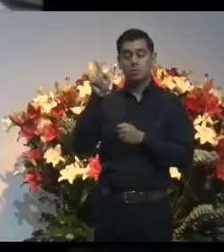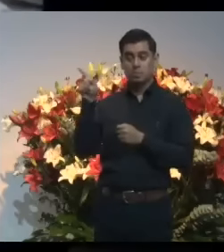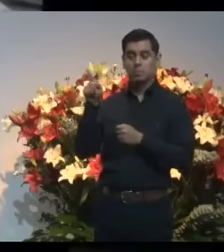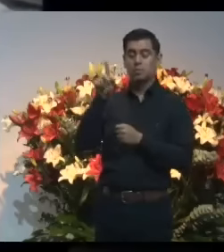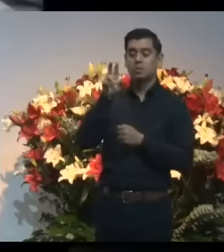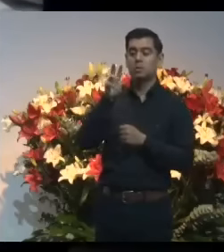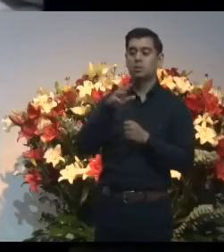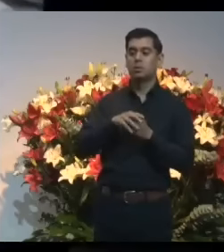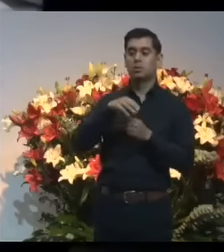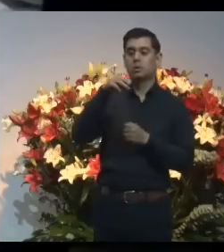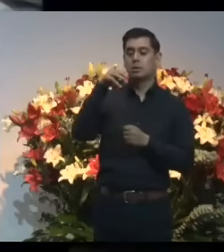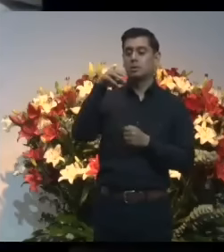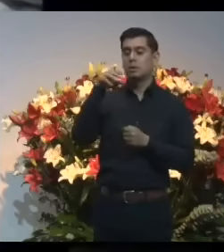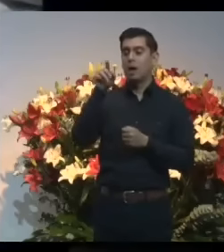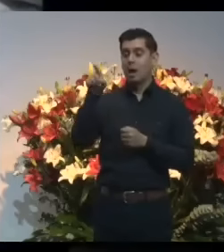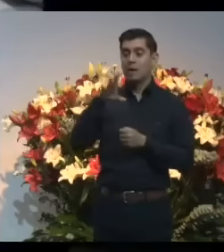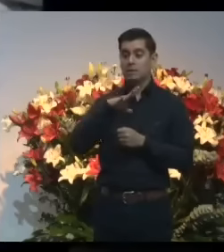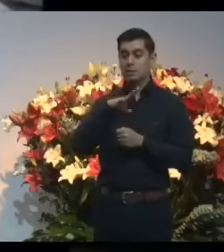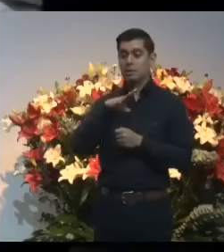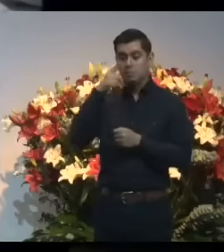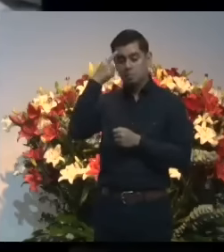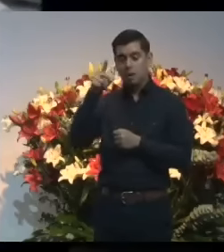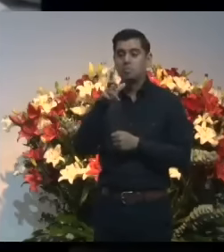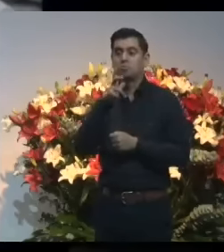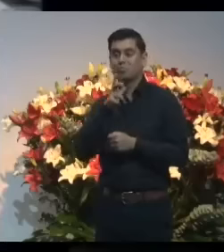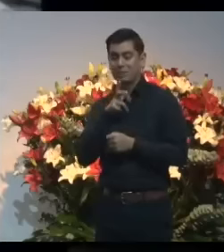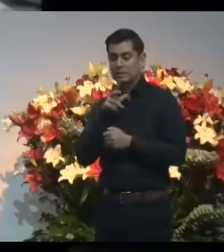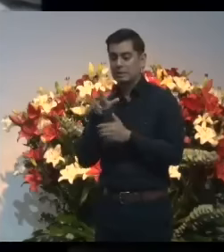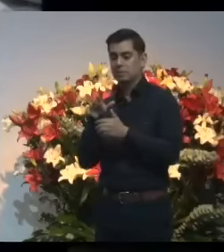pero pues han visto ahí los buques descargando